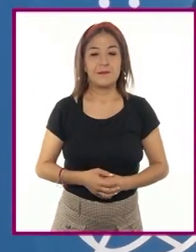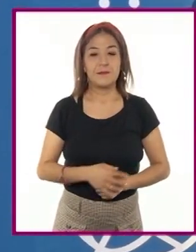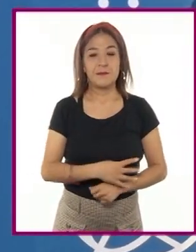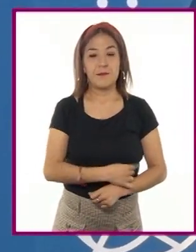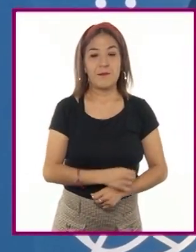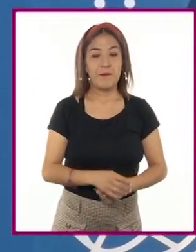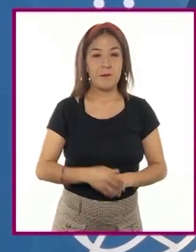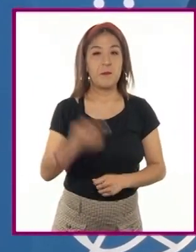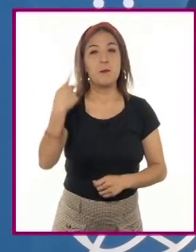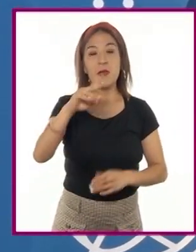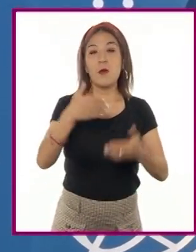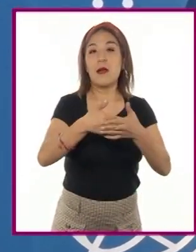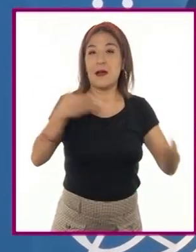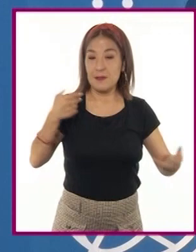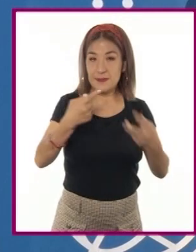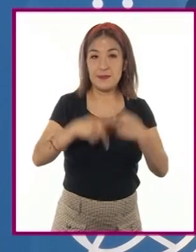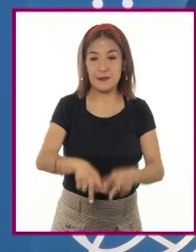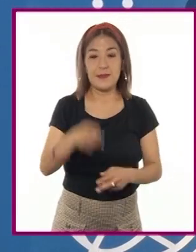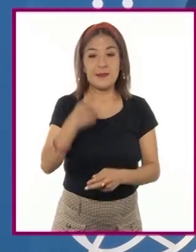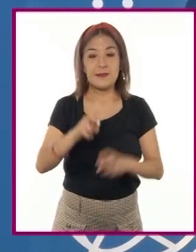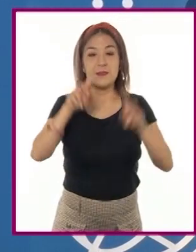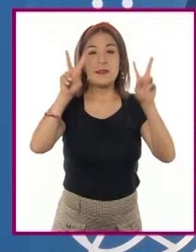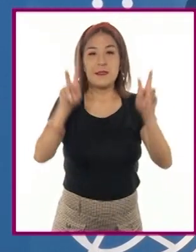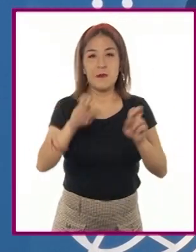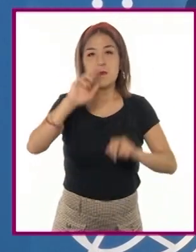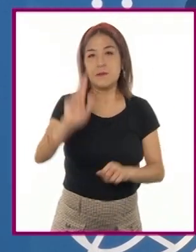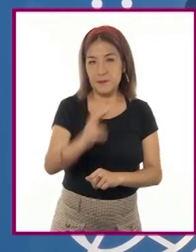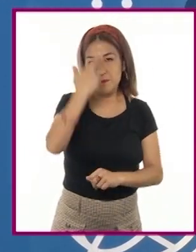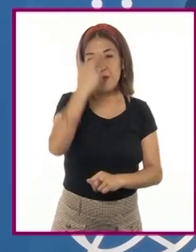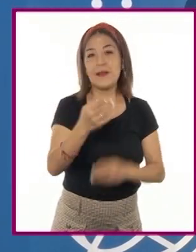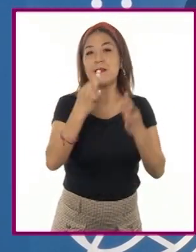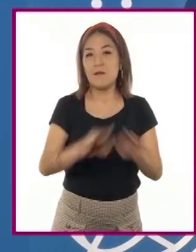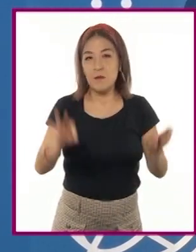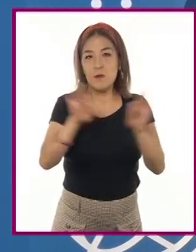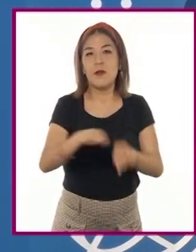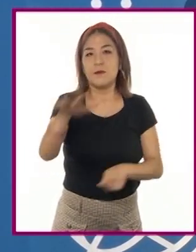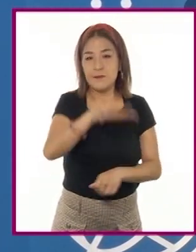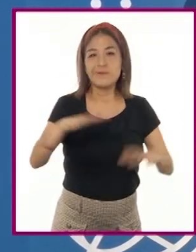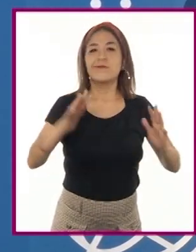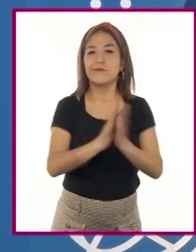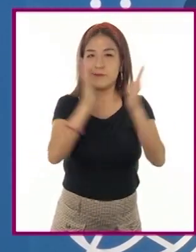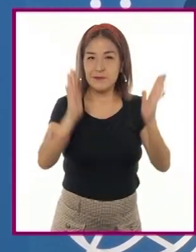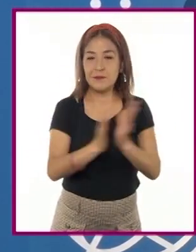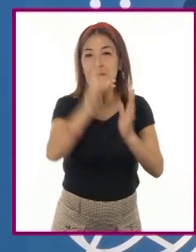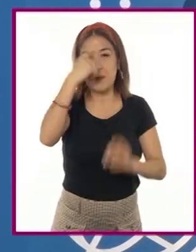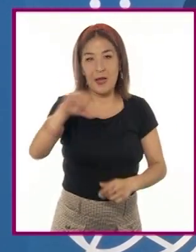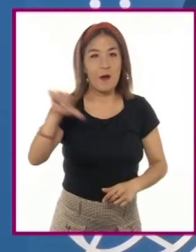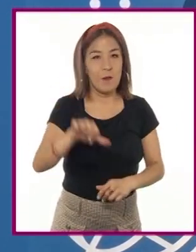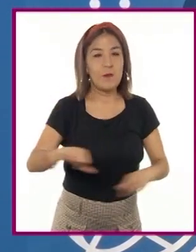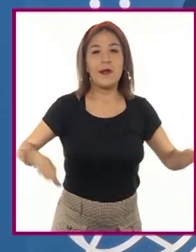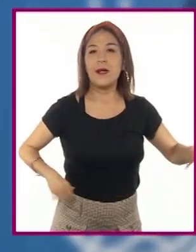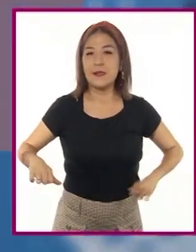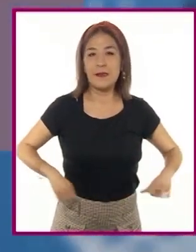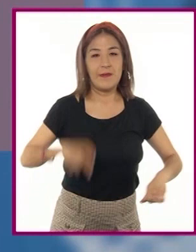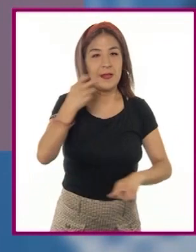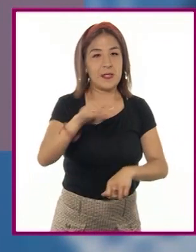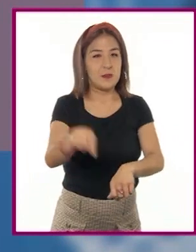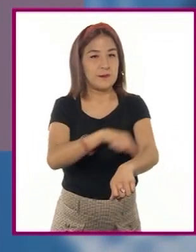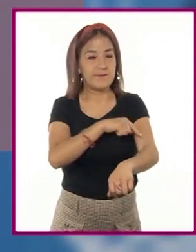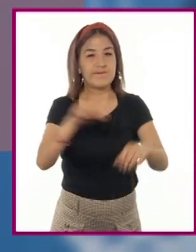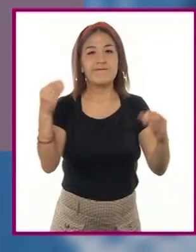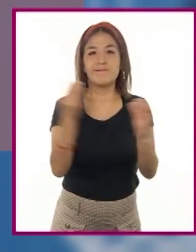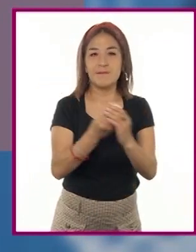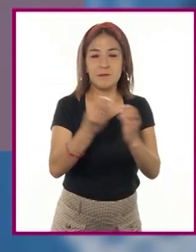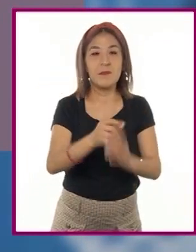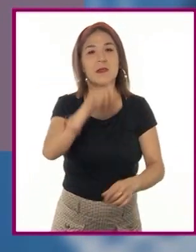Pero antes de iniciar con nuestro tema, les recordamos que es importante que participen en las actividades planteadas a lo largo de la sesión. También